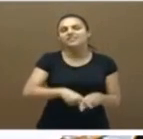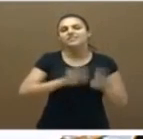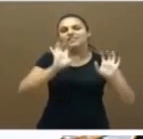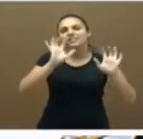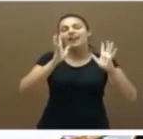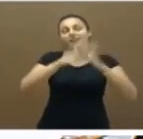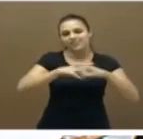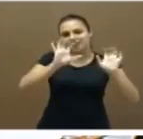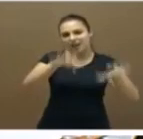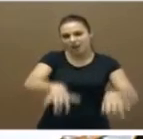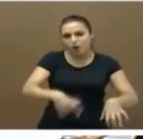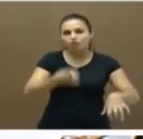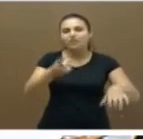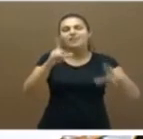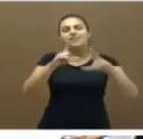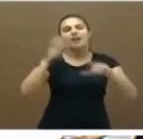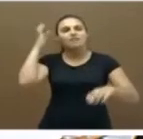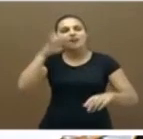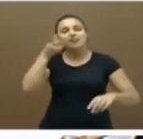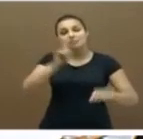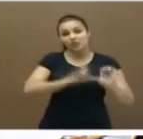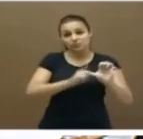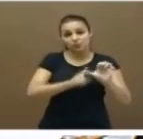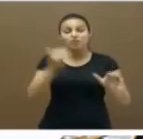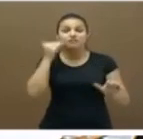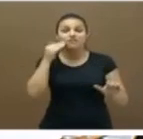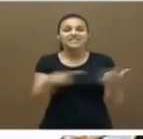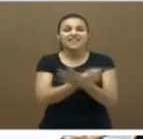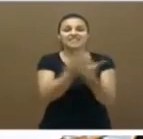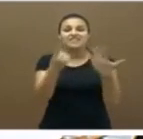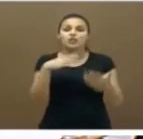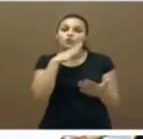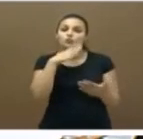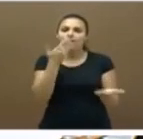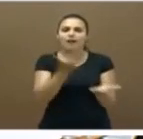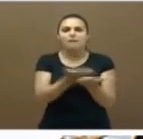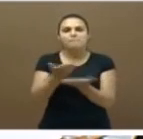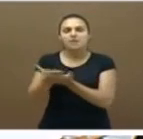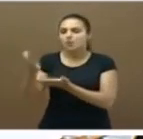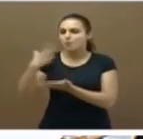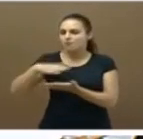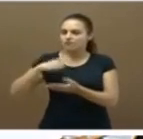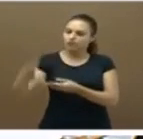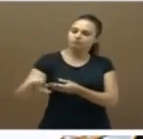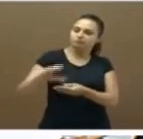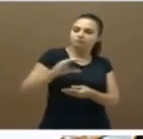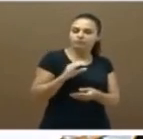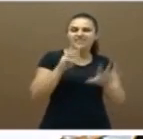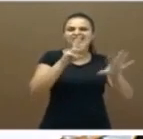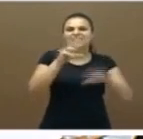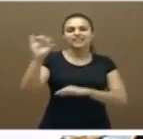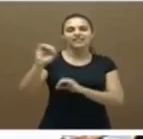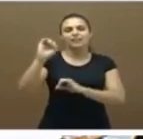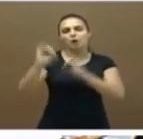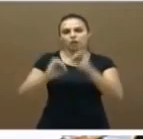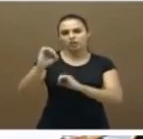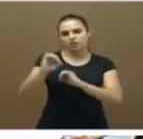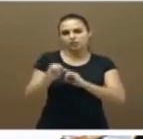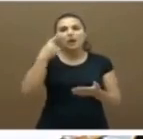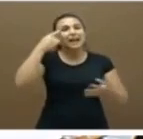y Extremadura, que el día 16 de octubre han solicitado los anticipos al FEGA, el 70%.